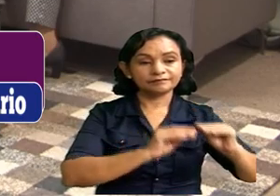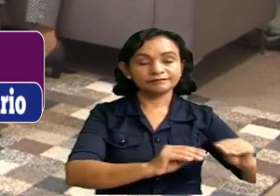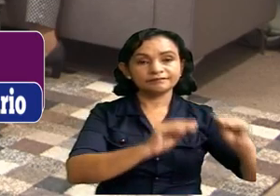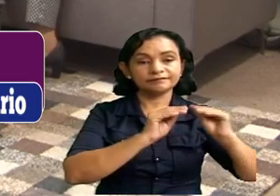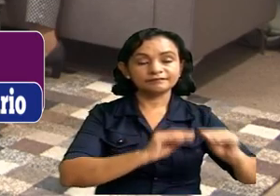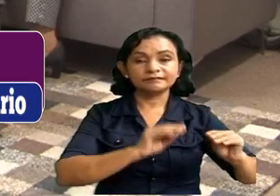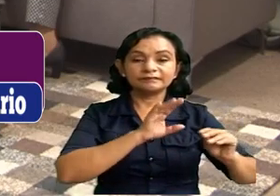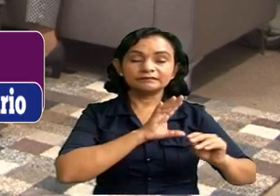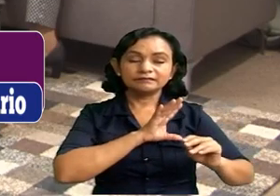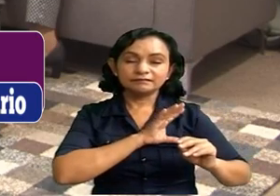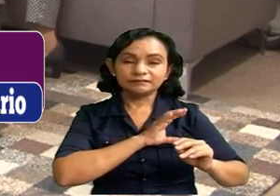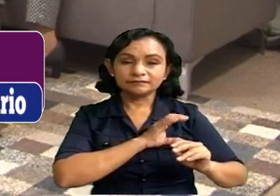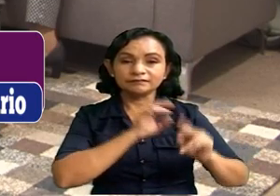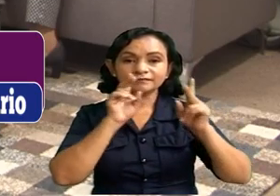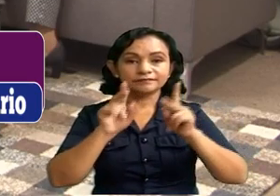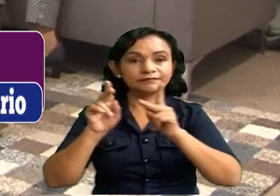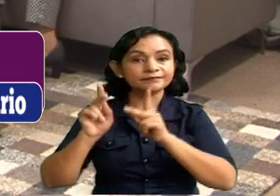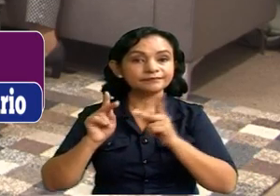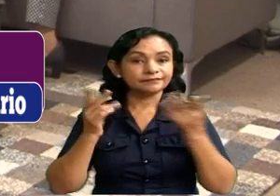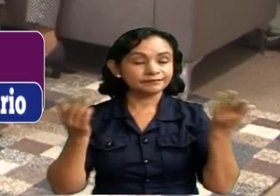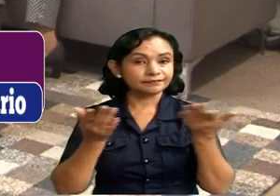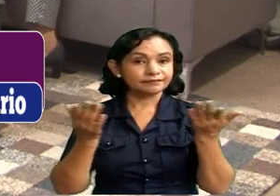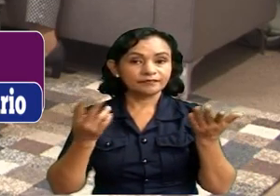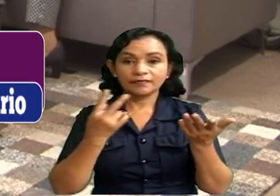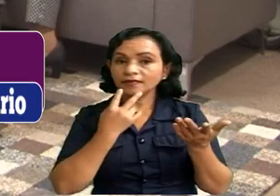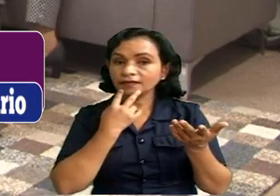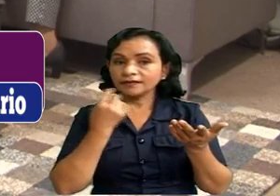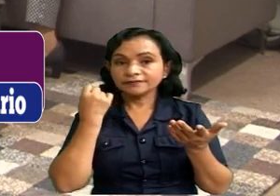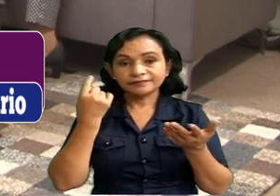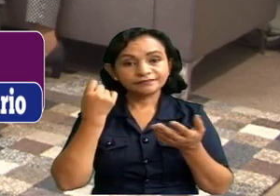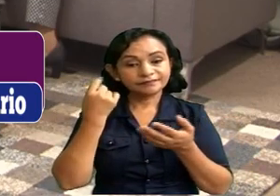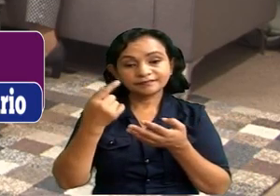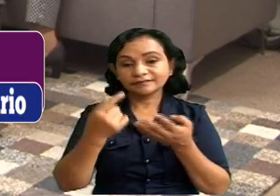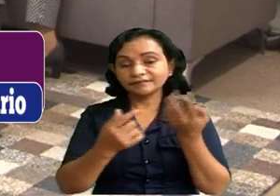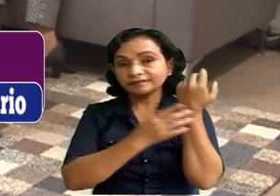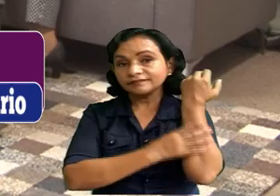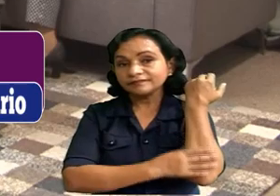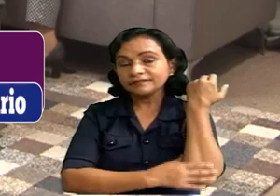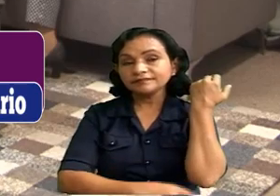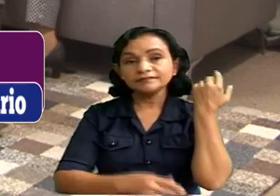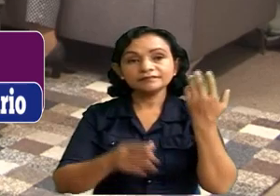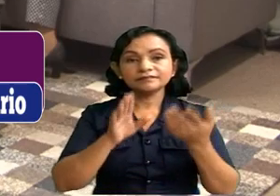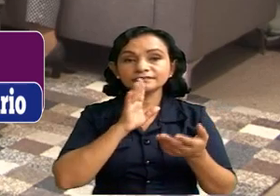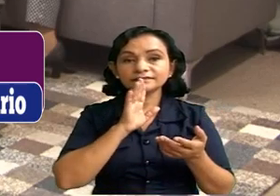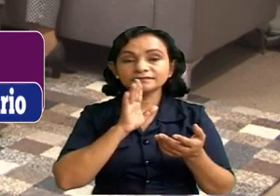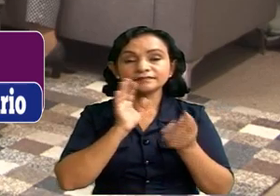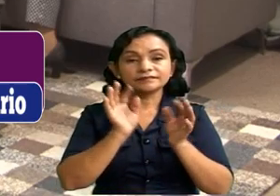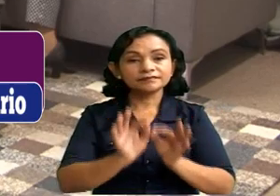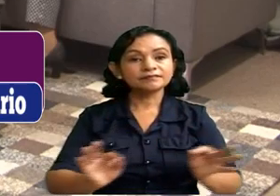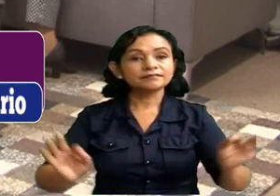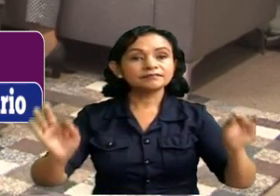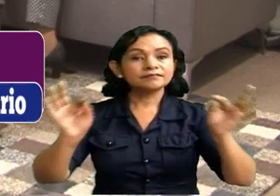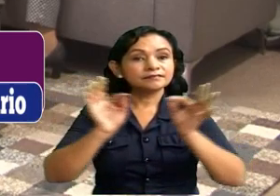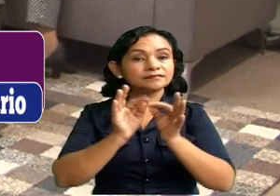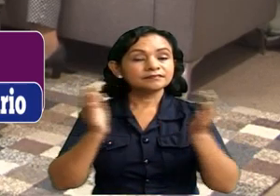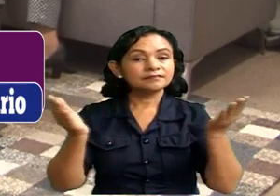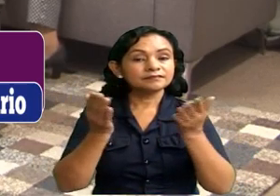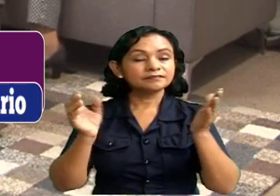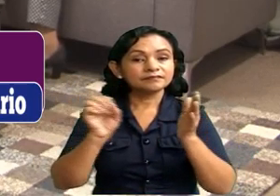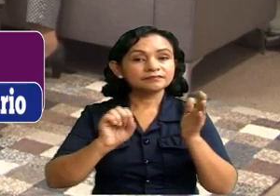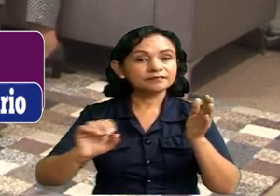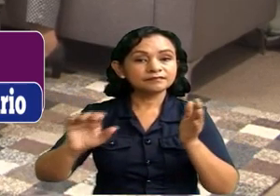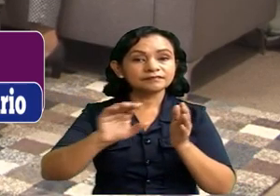el dolor de aquella persona que no tiene todo lo que le corresponde. Luego él habla algo de muy importante, como la sociedad